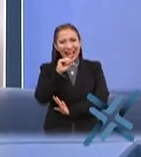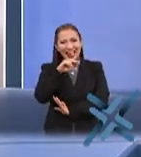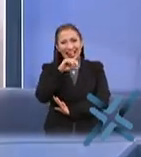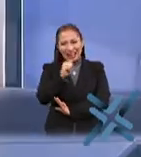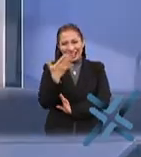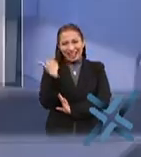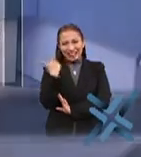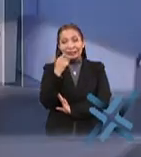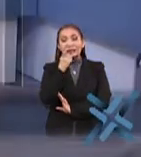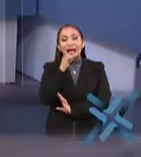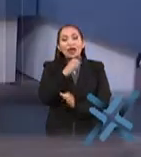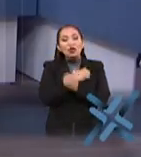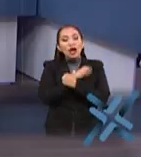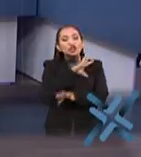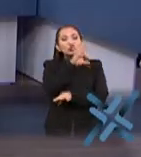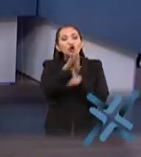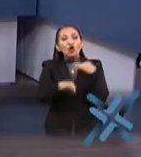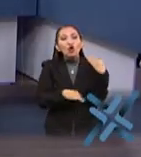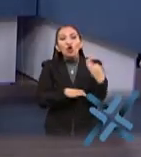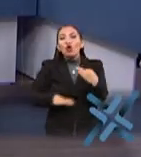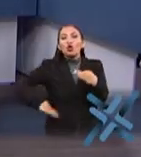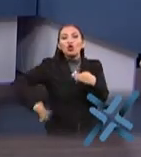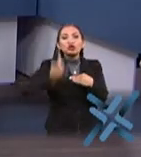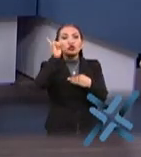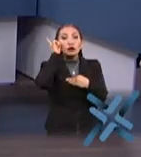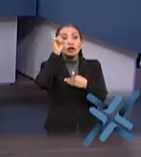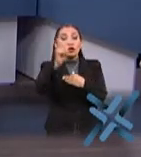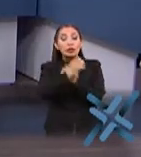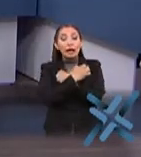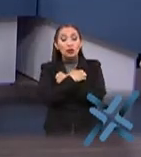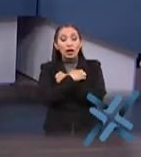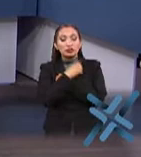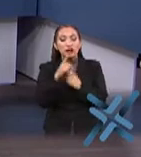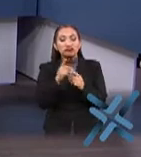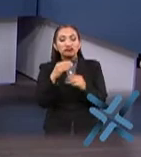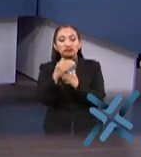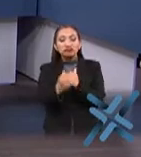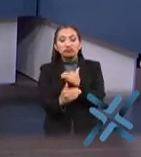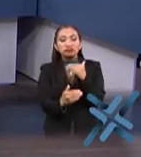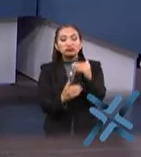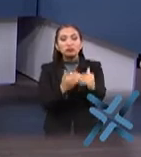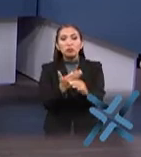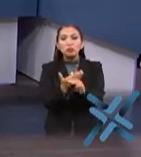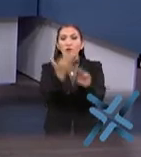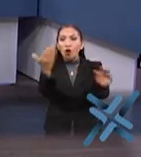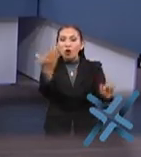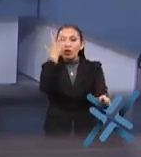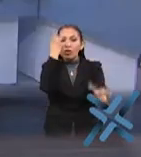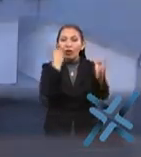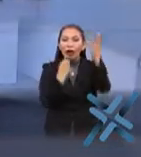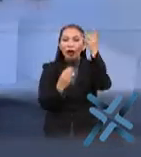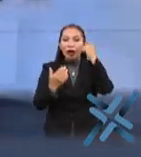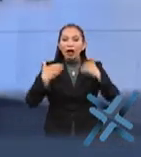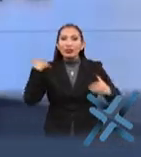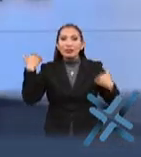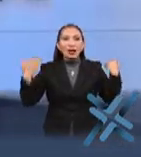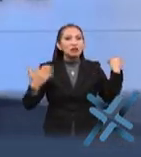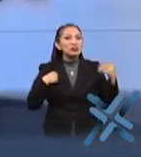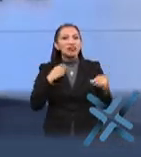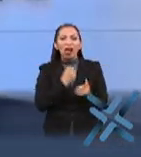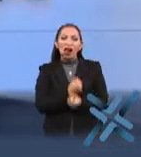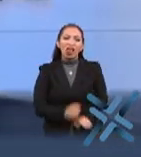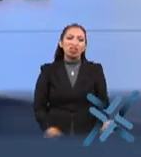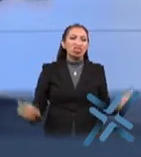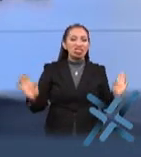hace rato, la educación es de todos y la educación es un proceso enormemente lúdico y divertido. No tiene por qué ser